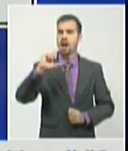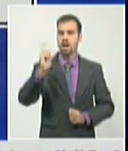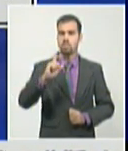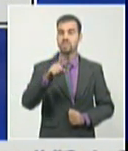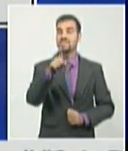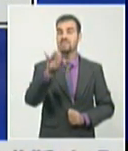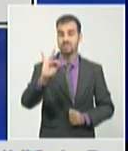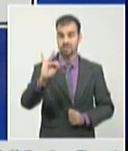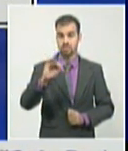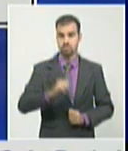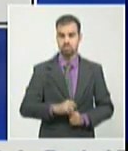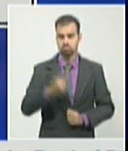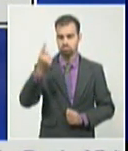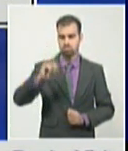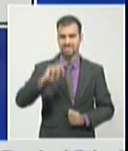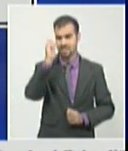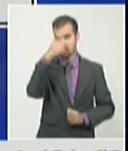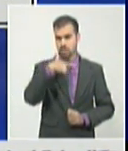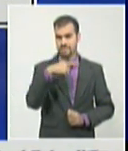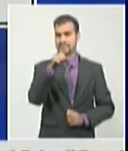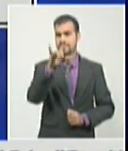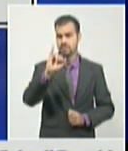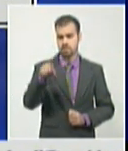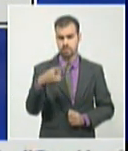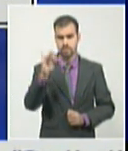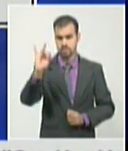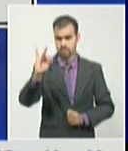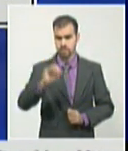ciego de ávila 16 7